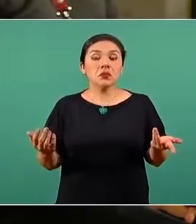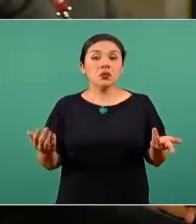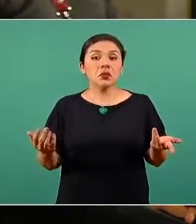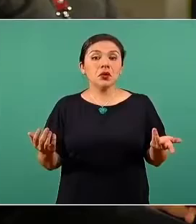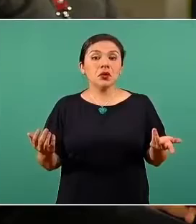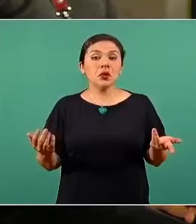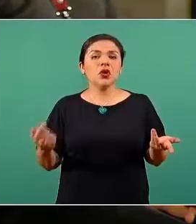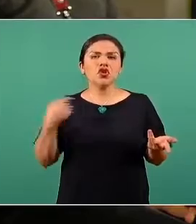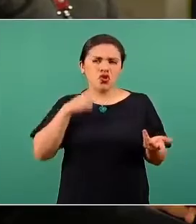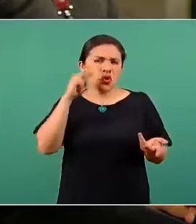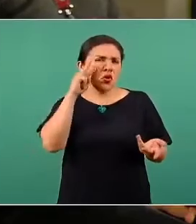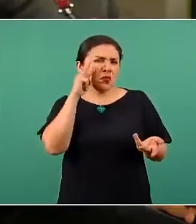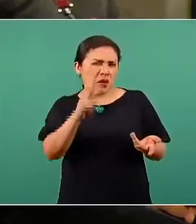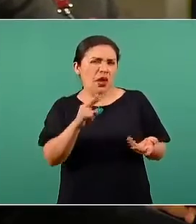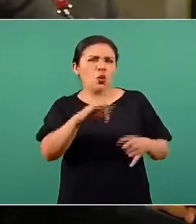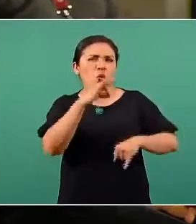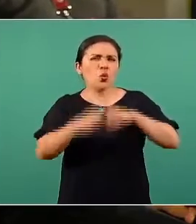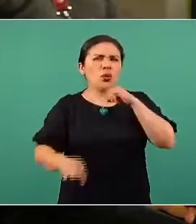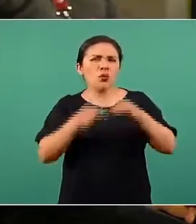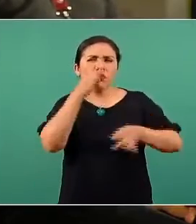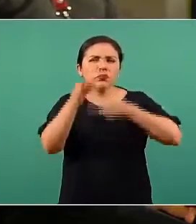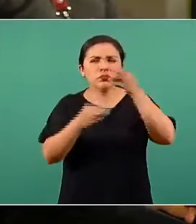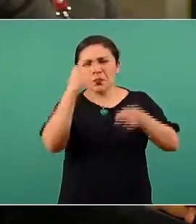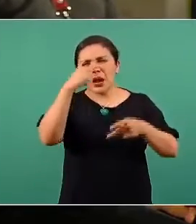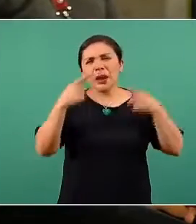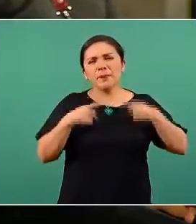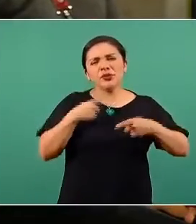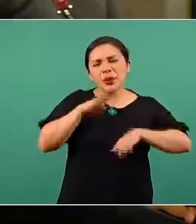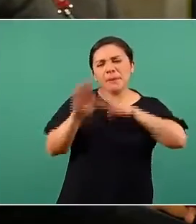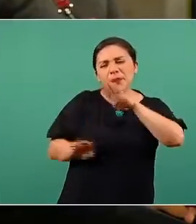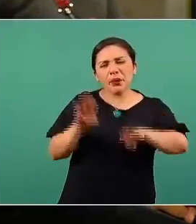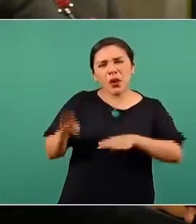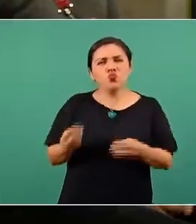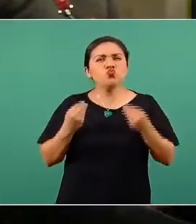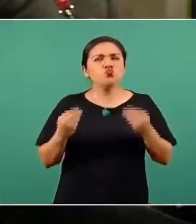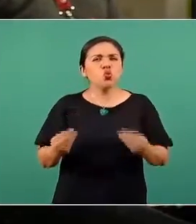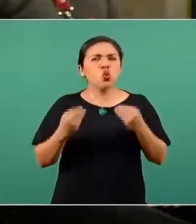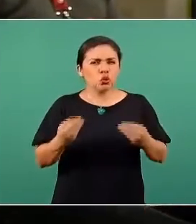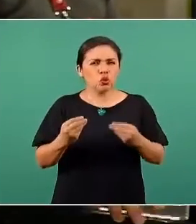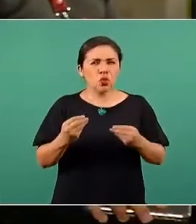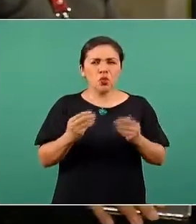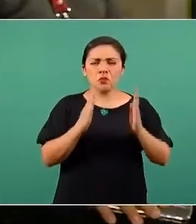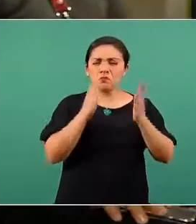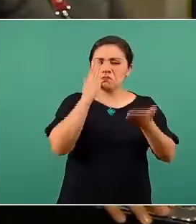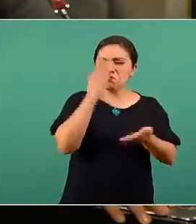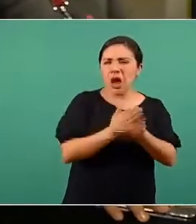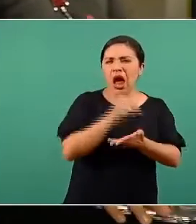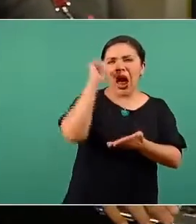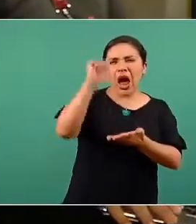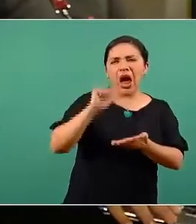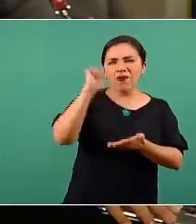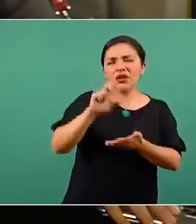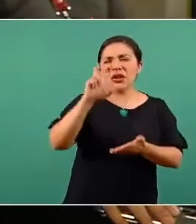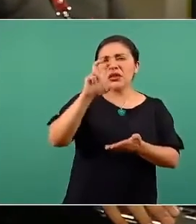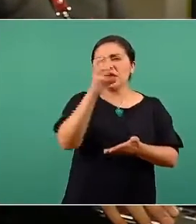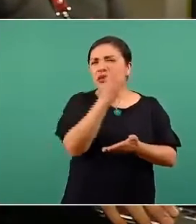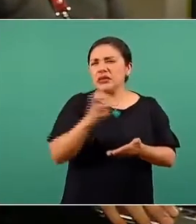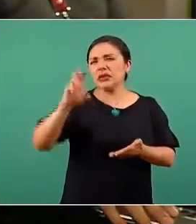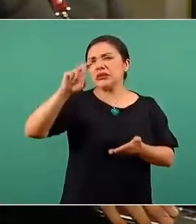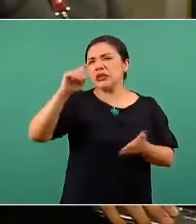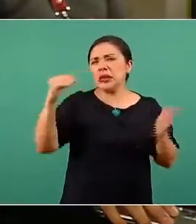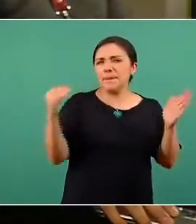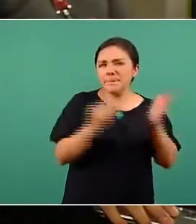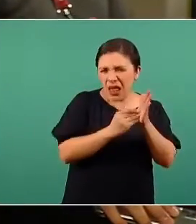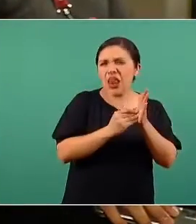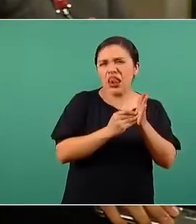yo me puse a ver el último reporte del exceso de mortalidad, que hasta abril marcaba 330,000